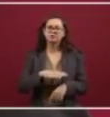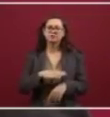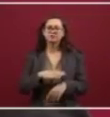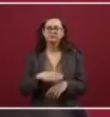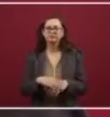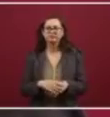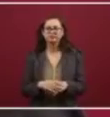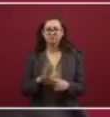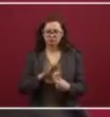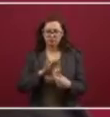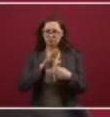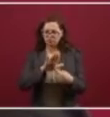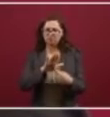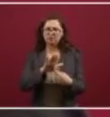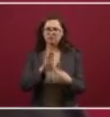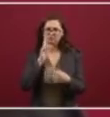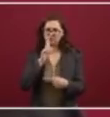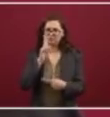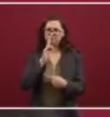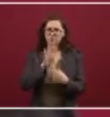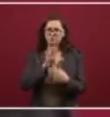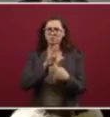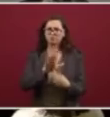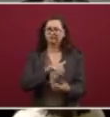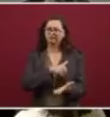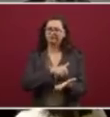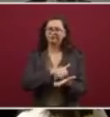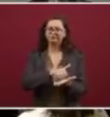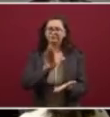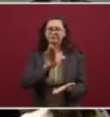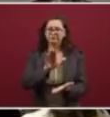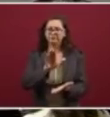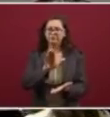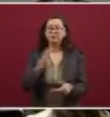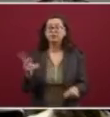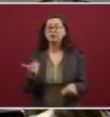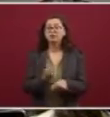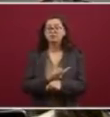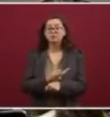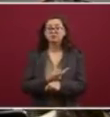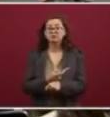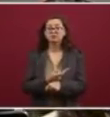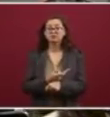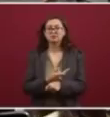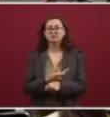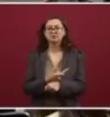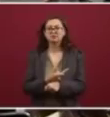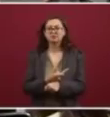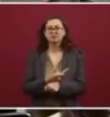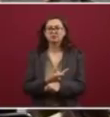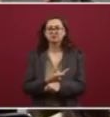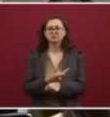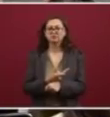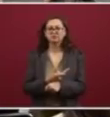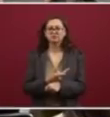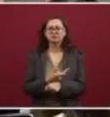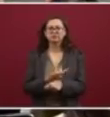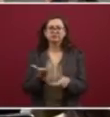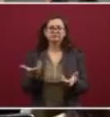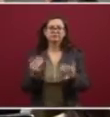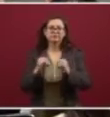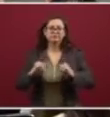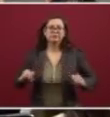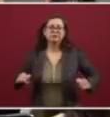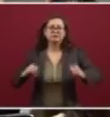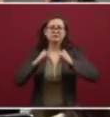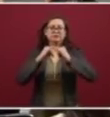y esto ocasionó que se quedara el instituto